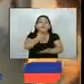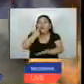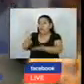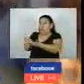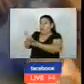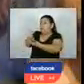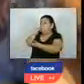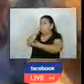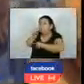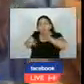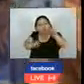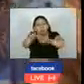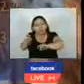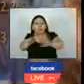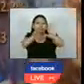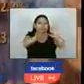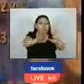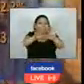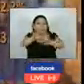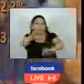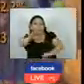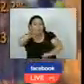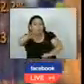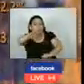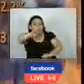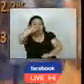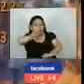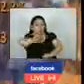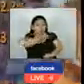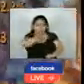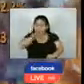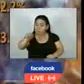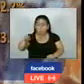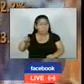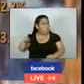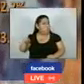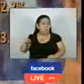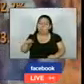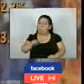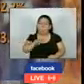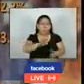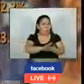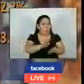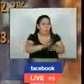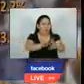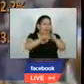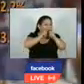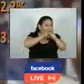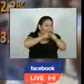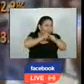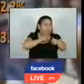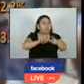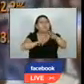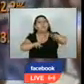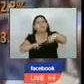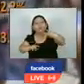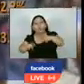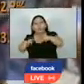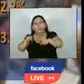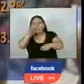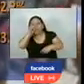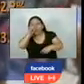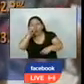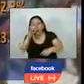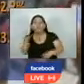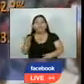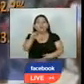universidad privada, un 75.3% de las personas no siguen comprándola, seguido de la carne de pollo